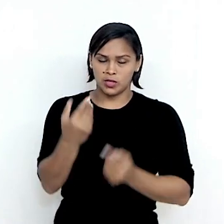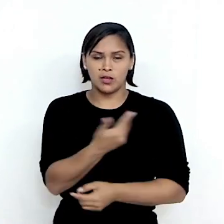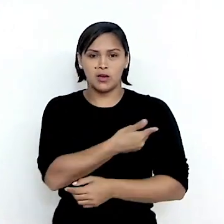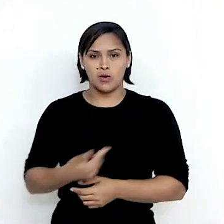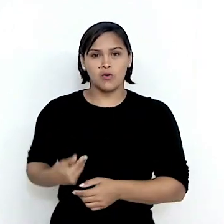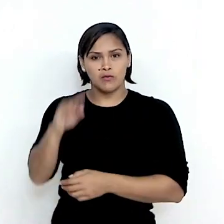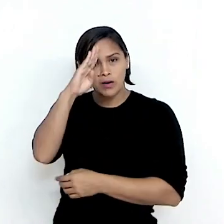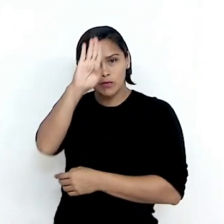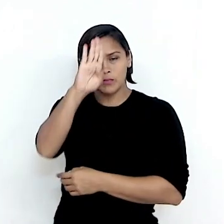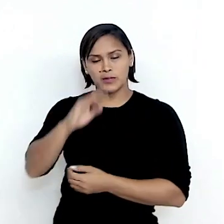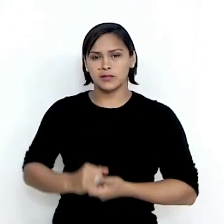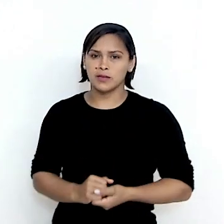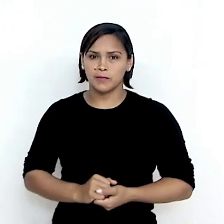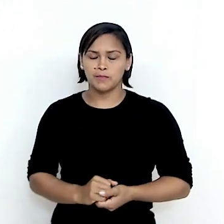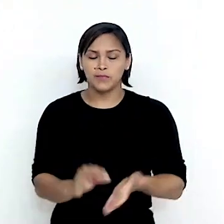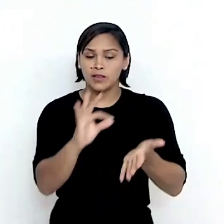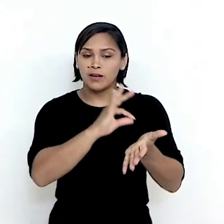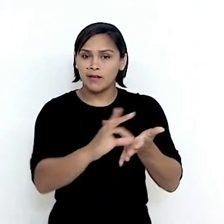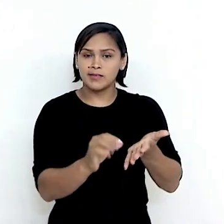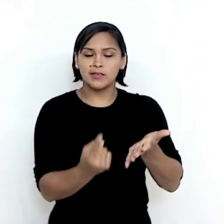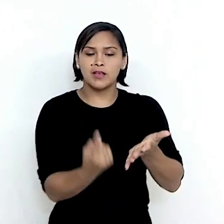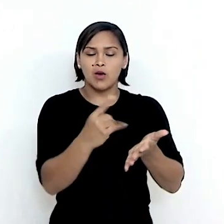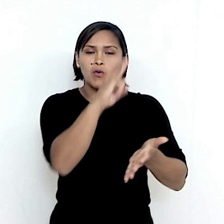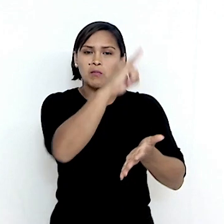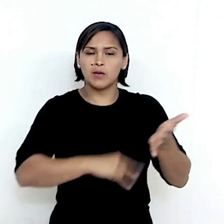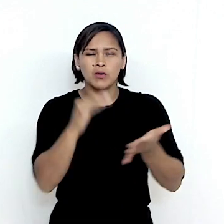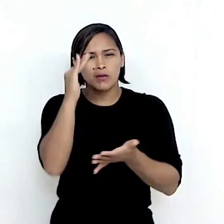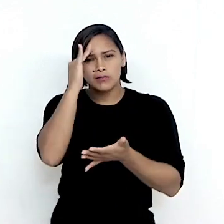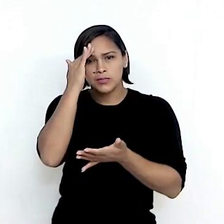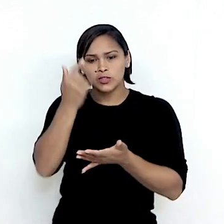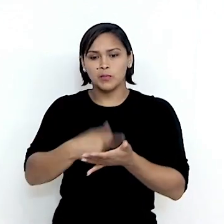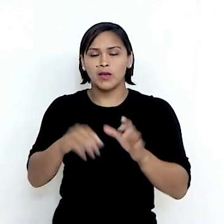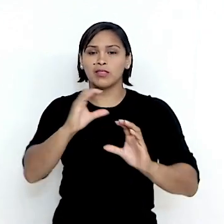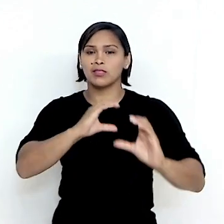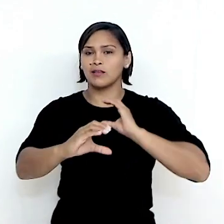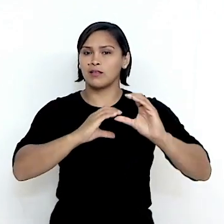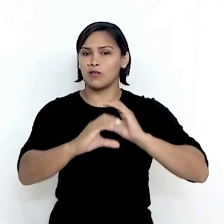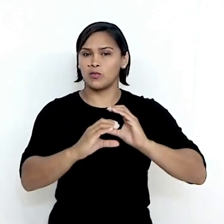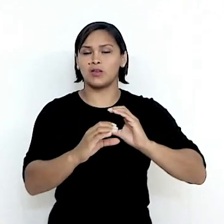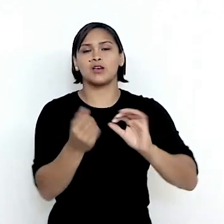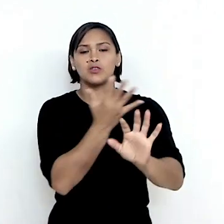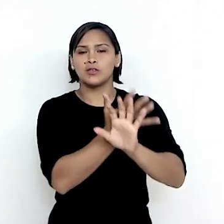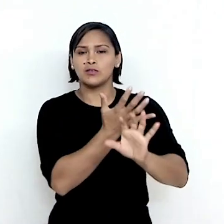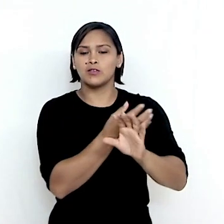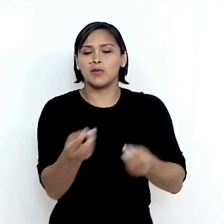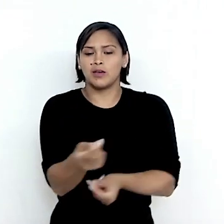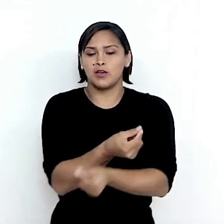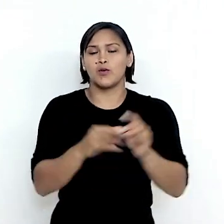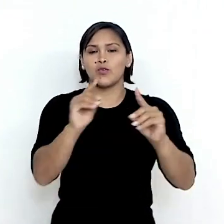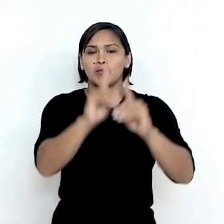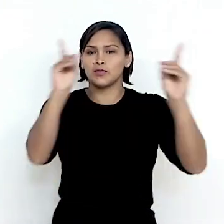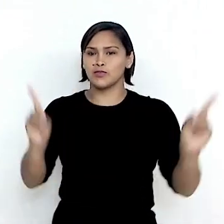Jair Bolsonaro suscribieron un memorando de entendimiento en el área de telecomunicaciones y economía digital.